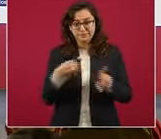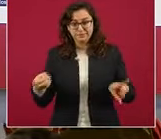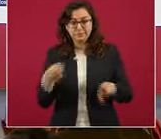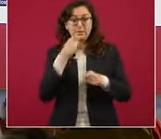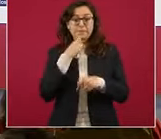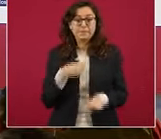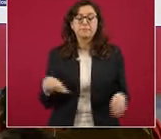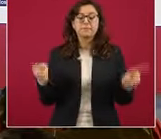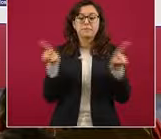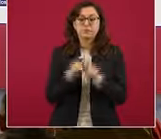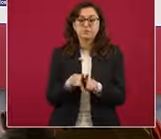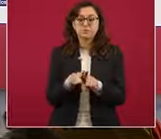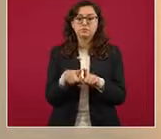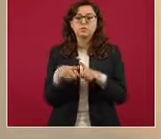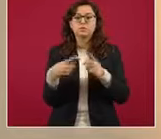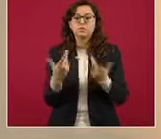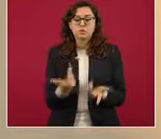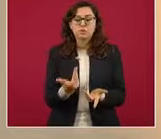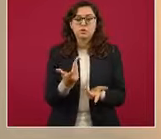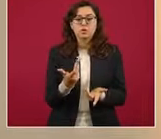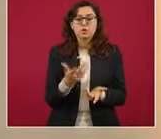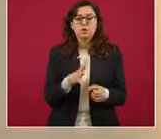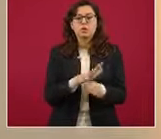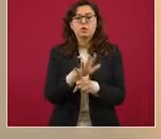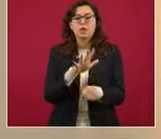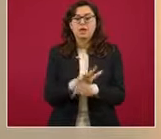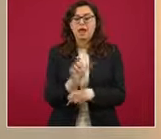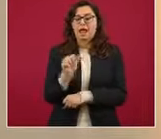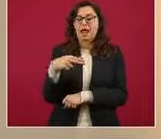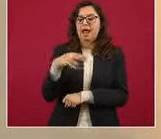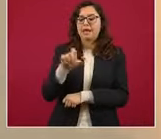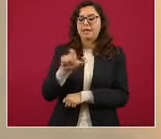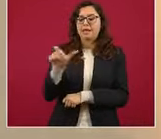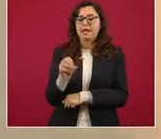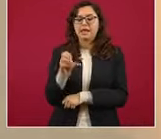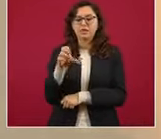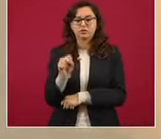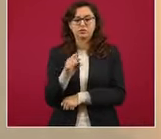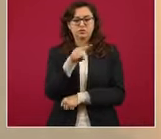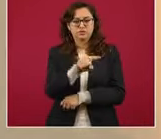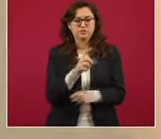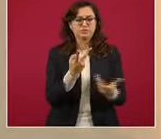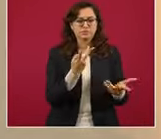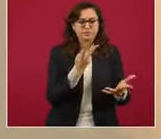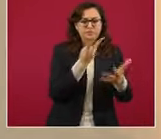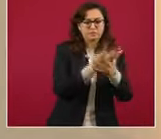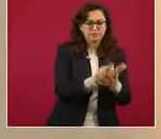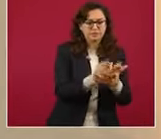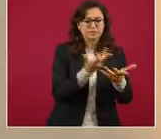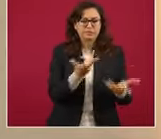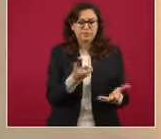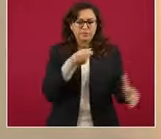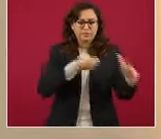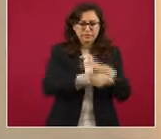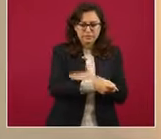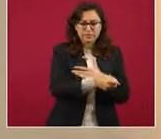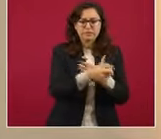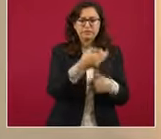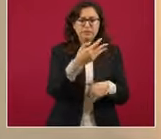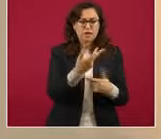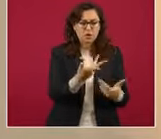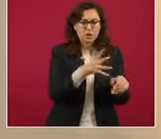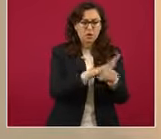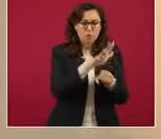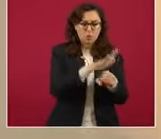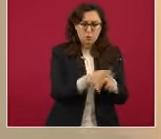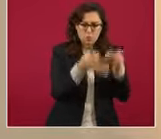los llamados anexos, que son los centros de rehabilitación, ver cuáles están en regla, cuáles cumplen con las medidas